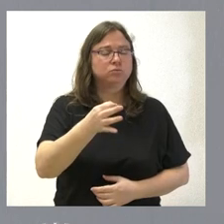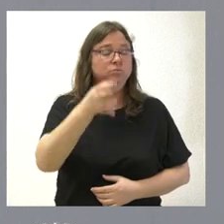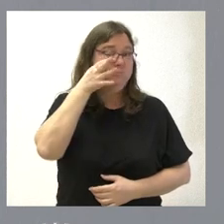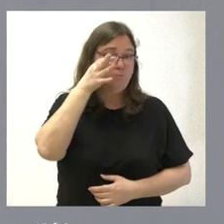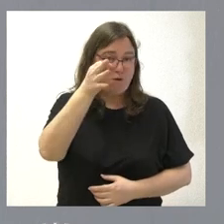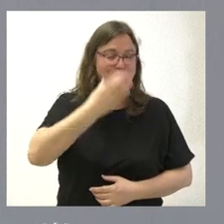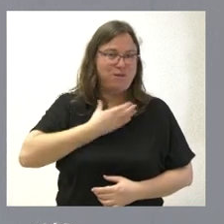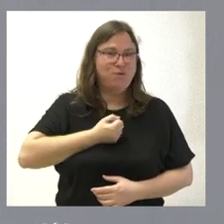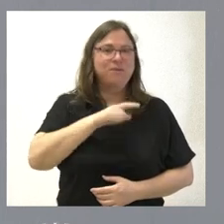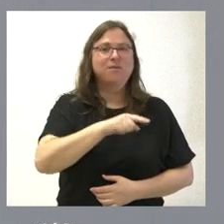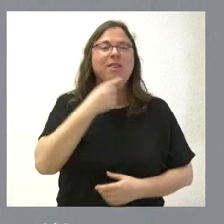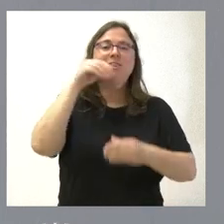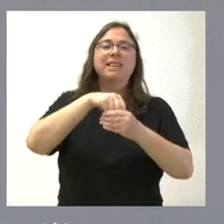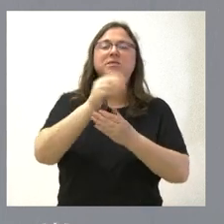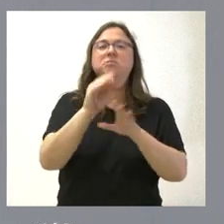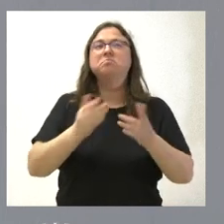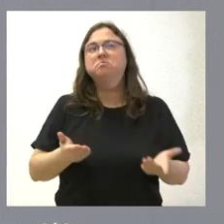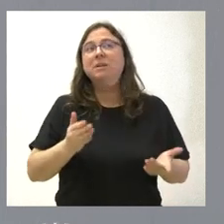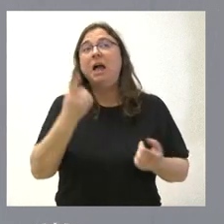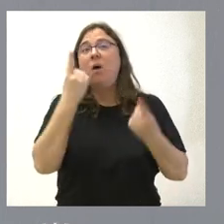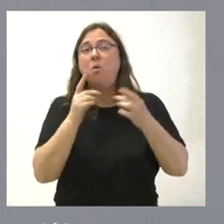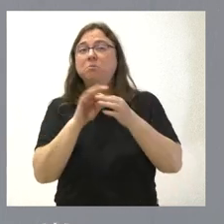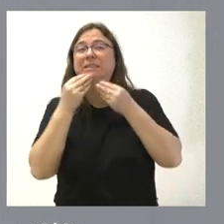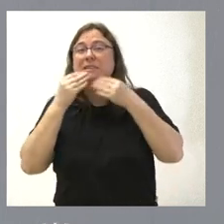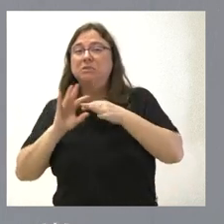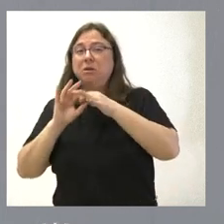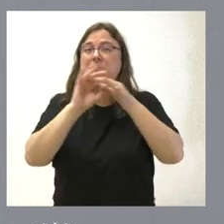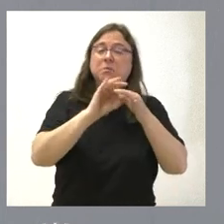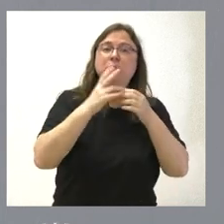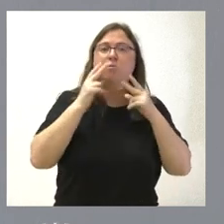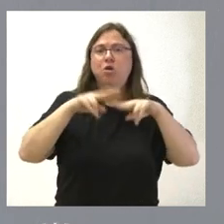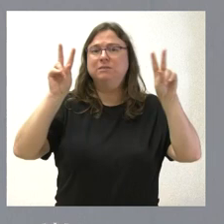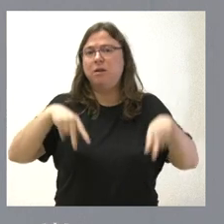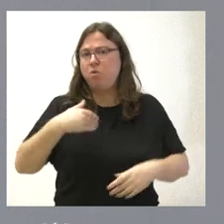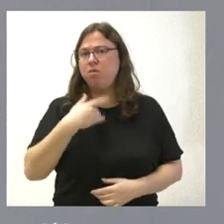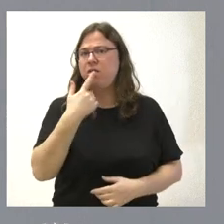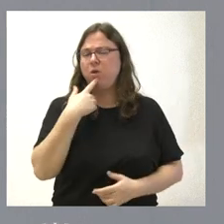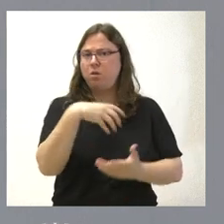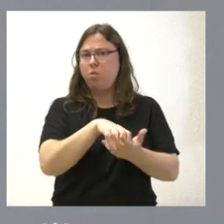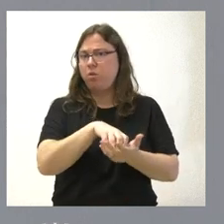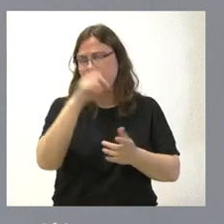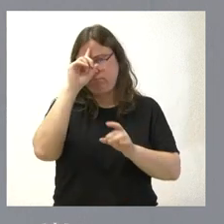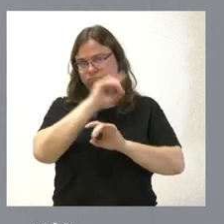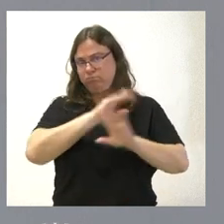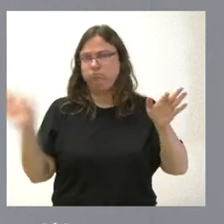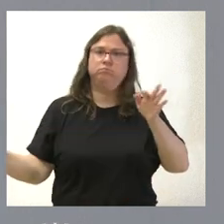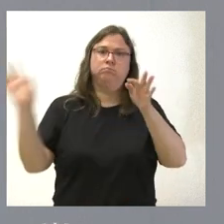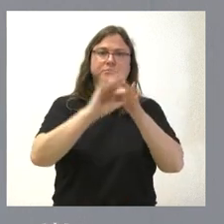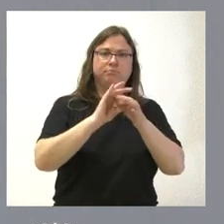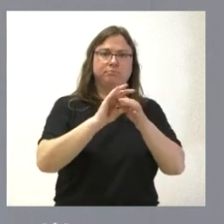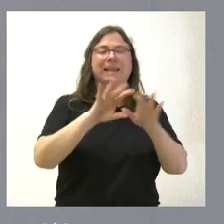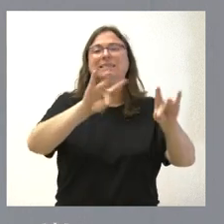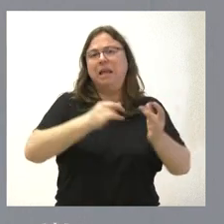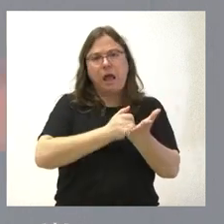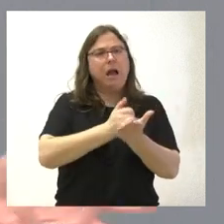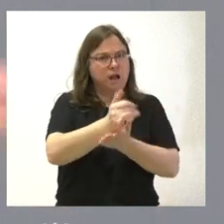esta comarca pues aquellos que son más vinculados históricamente sagún que usted lo planteaba como duda claramente forma parte de la tierra de